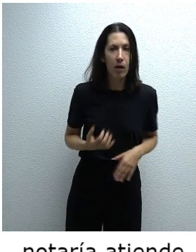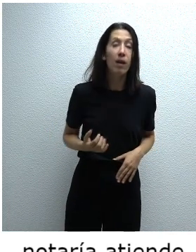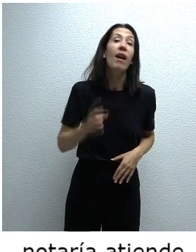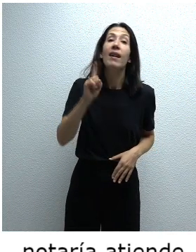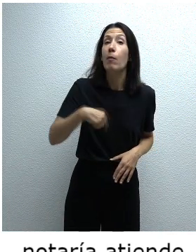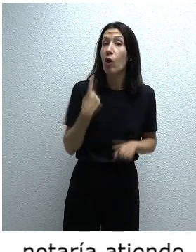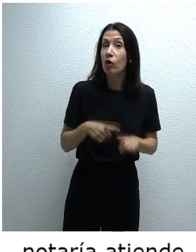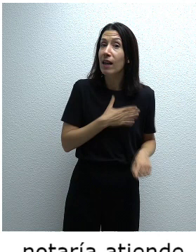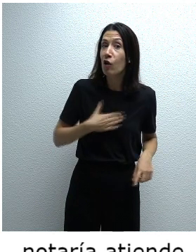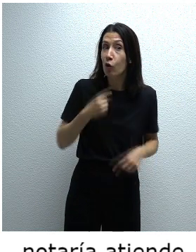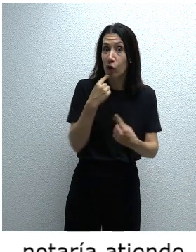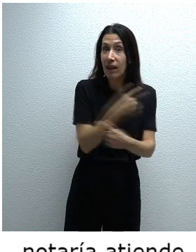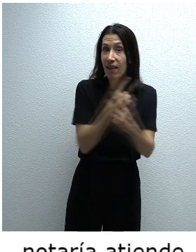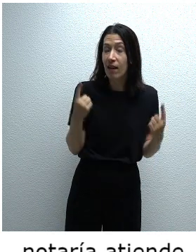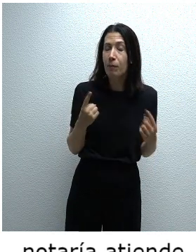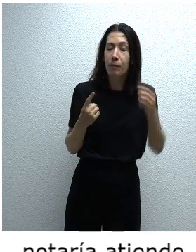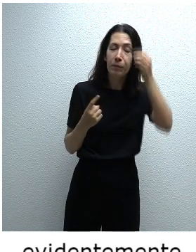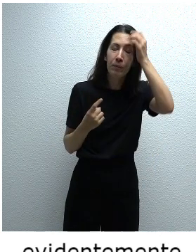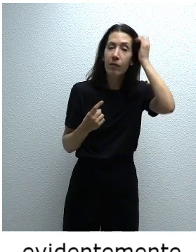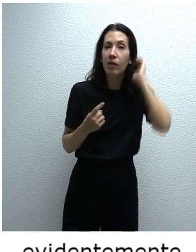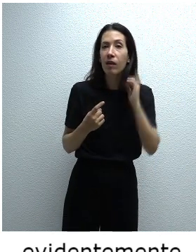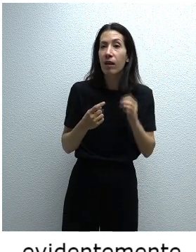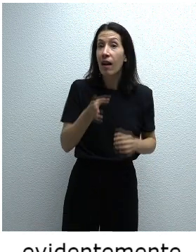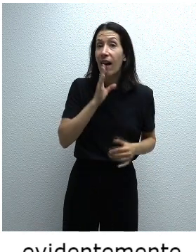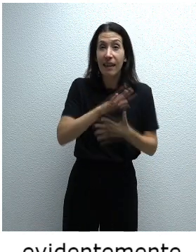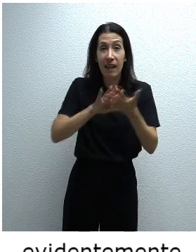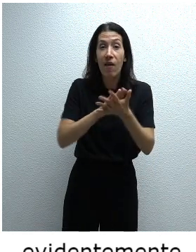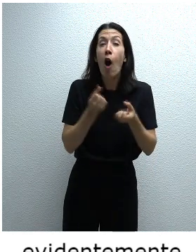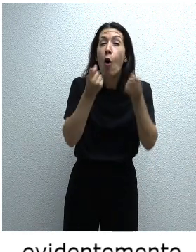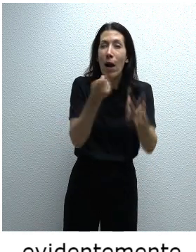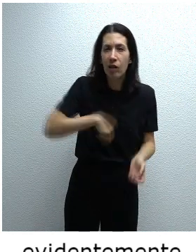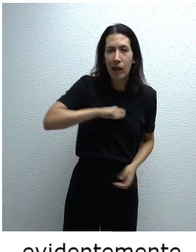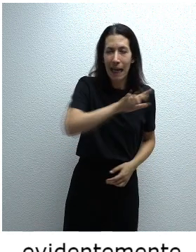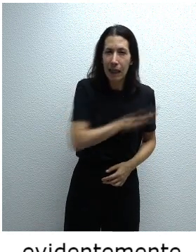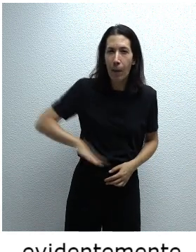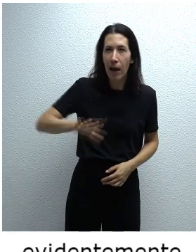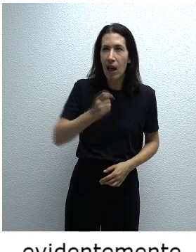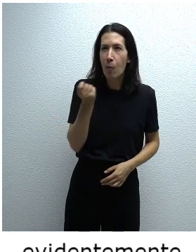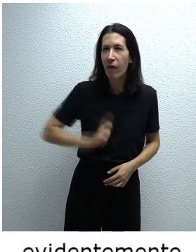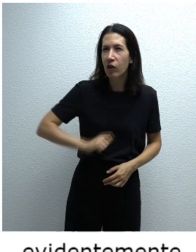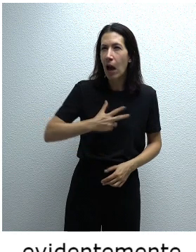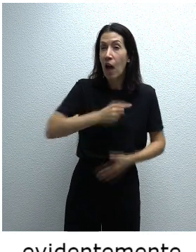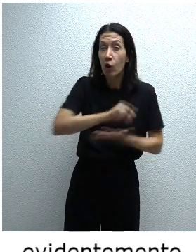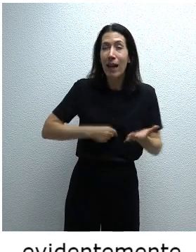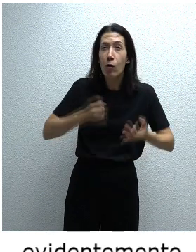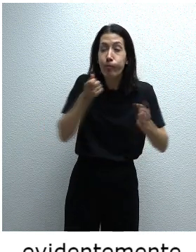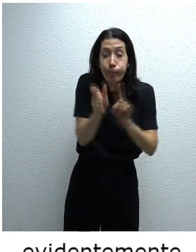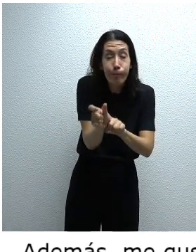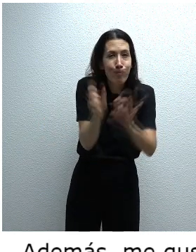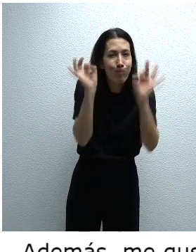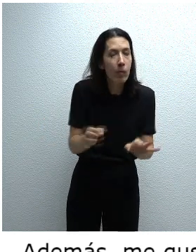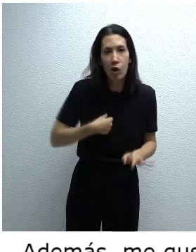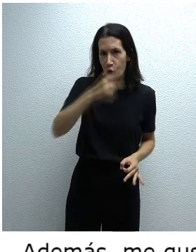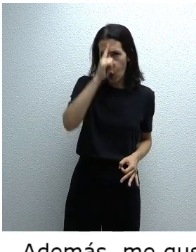gusta señalar, ahora que mencionaba el número de notarios que existe en España. No te sé decir exactamente cuántos somos, pero hay